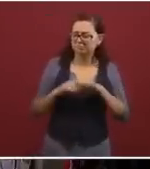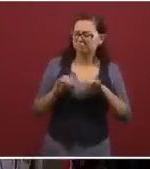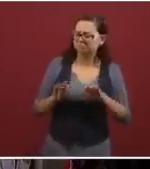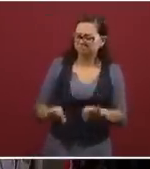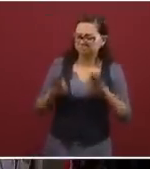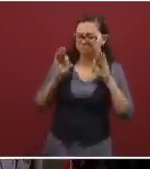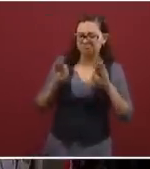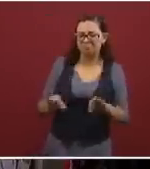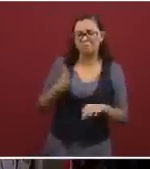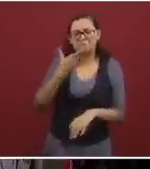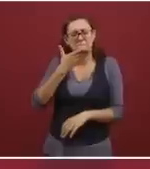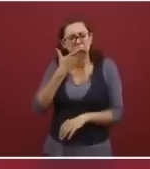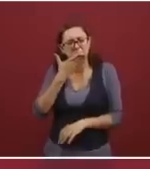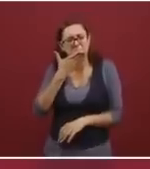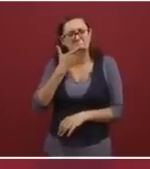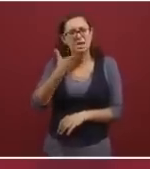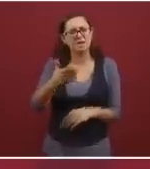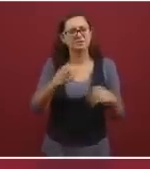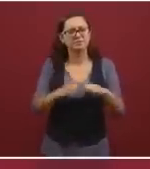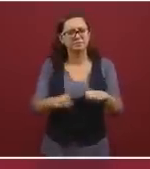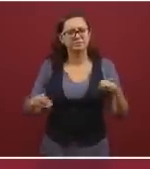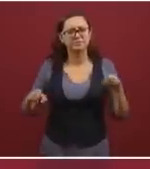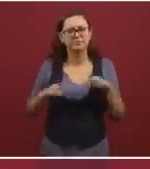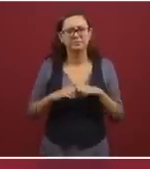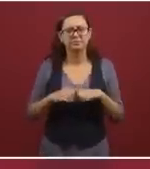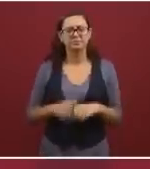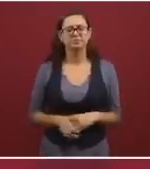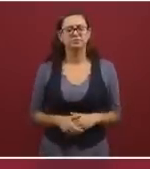Muy buen equipo. Y